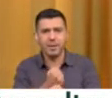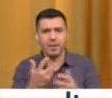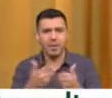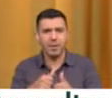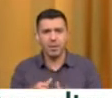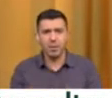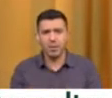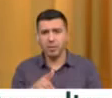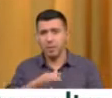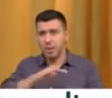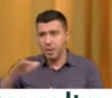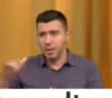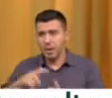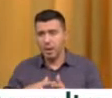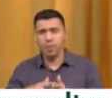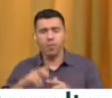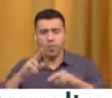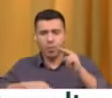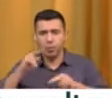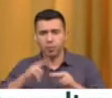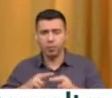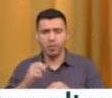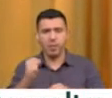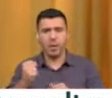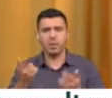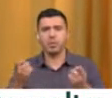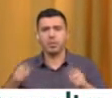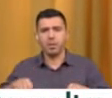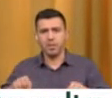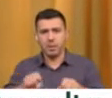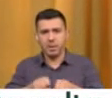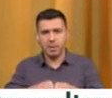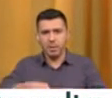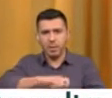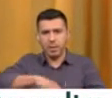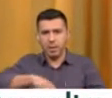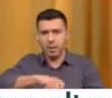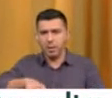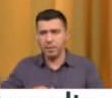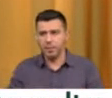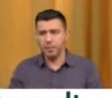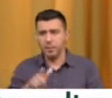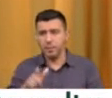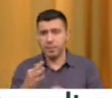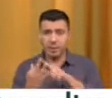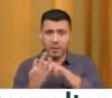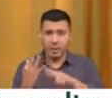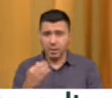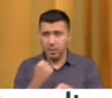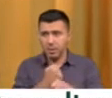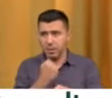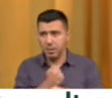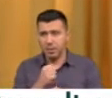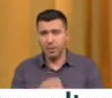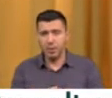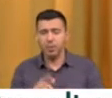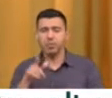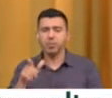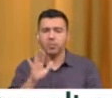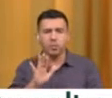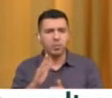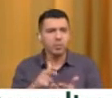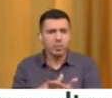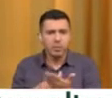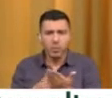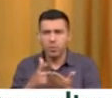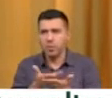en el campo y en el área de la construcción y zapatería. Pues en vista de ello y en vista de las innumerables eventos que se han